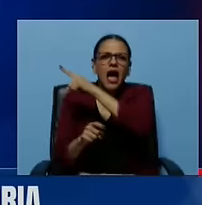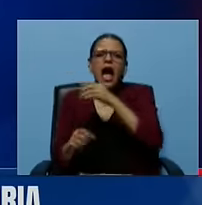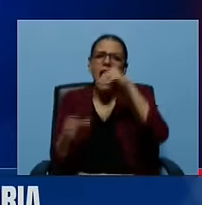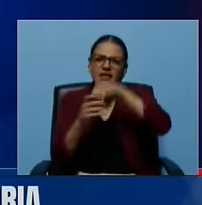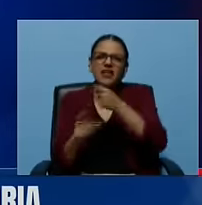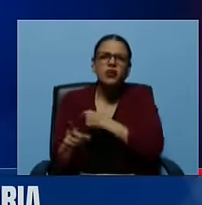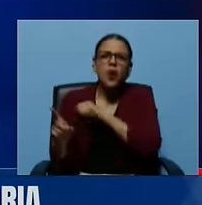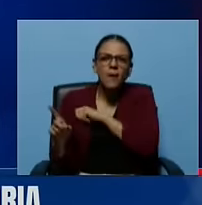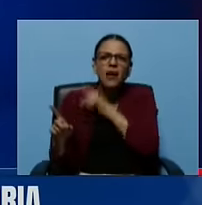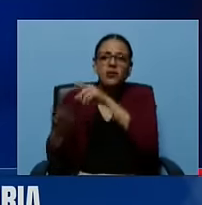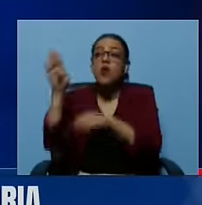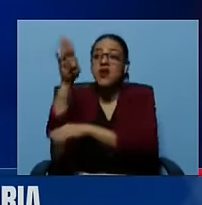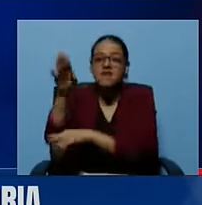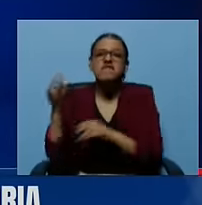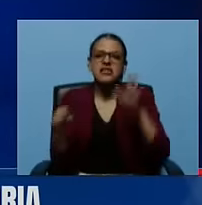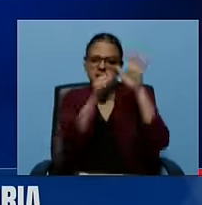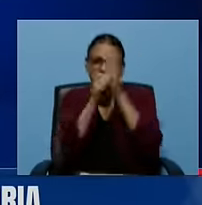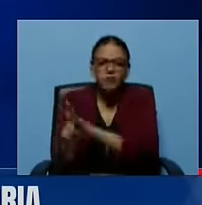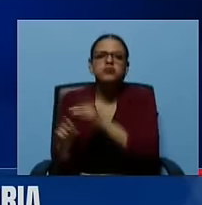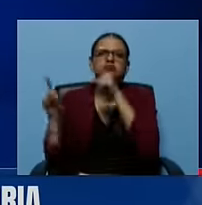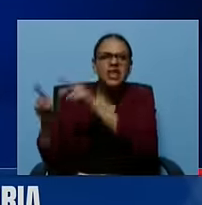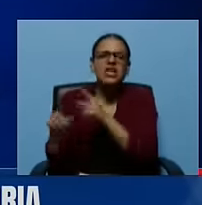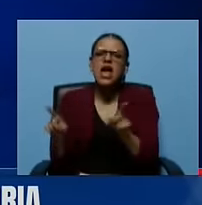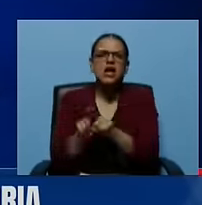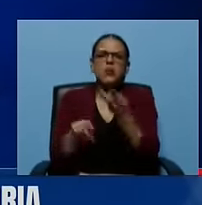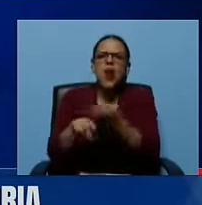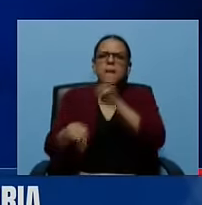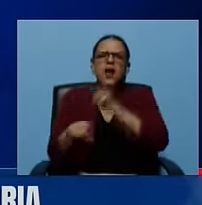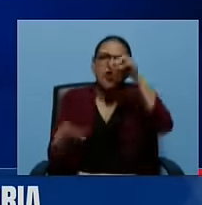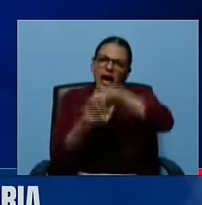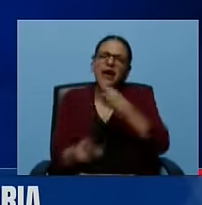Fascista, colonialista, de lo peor que hay en España.